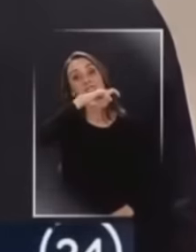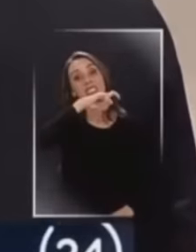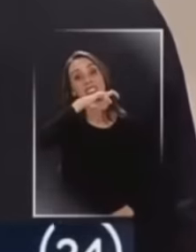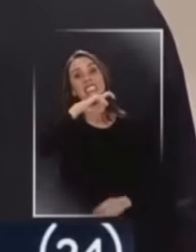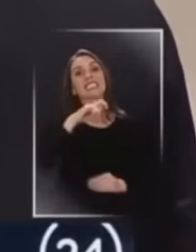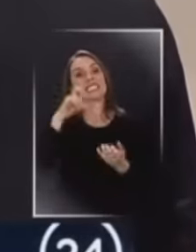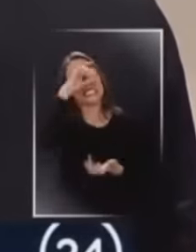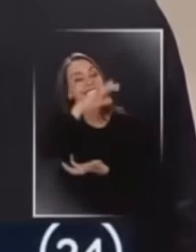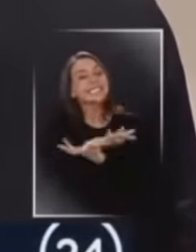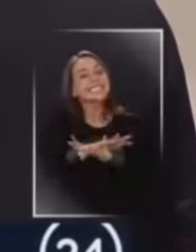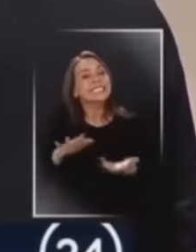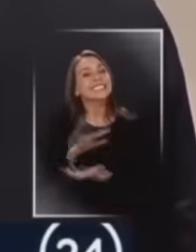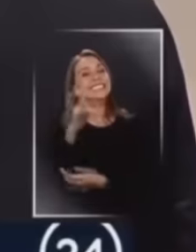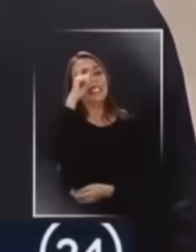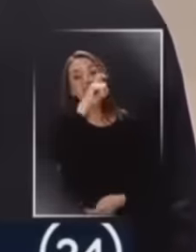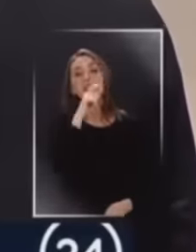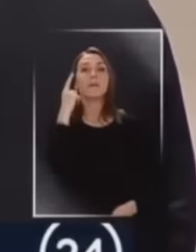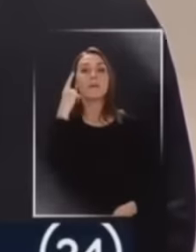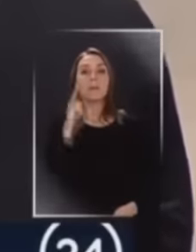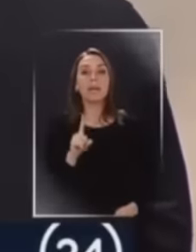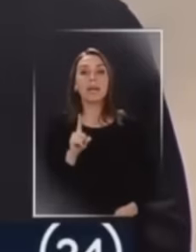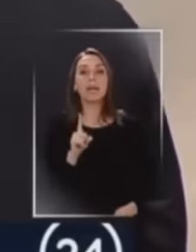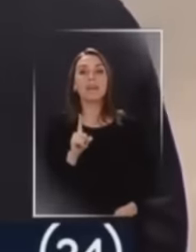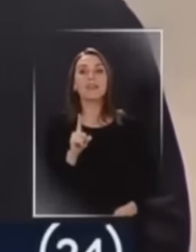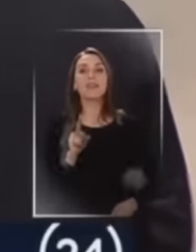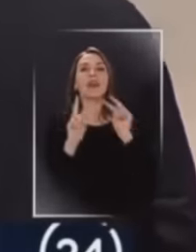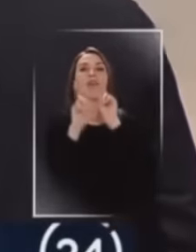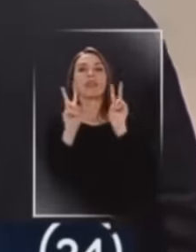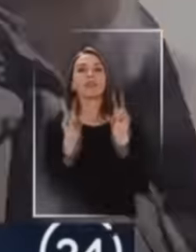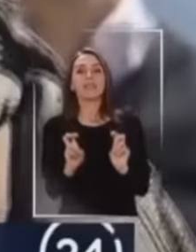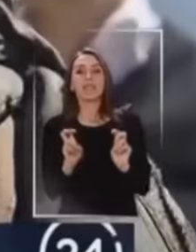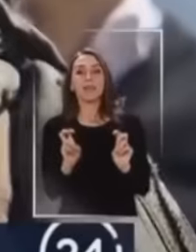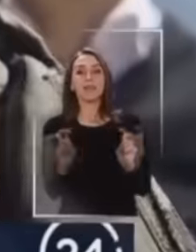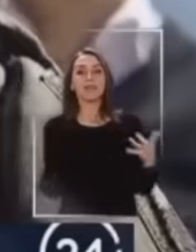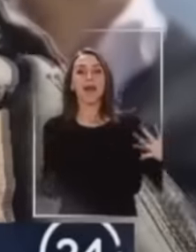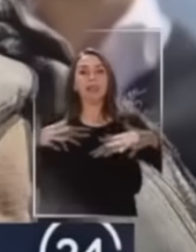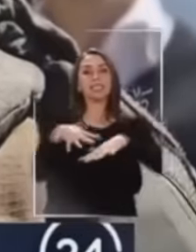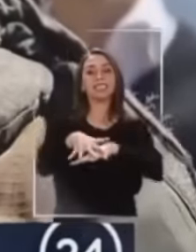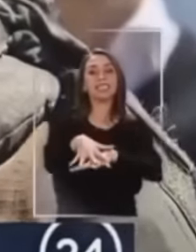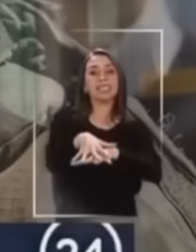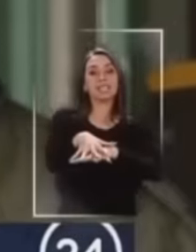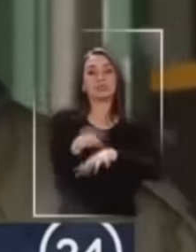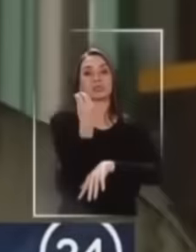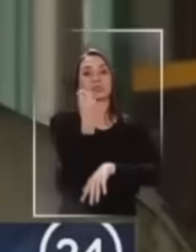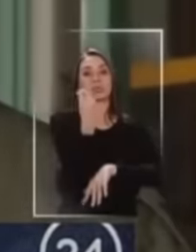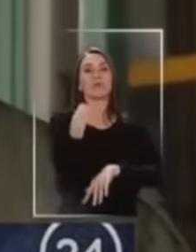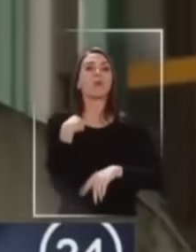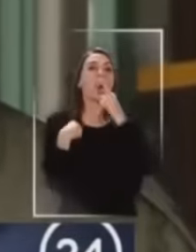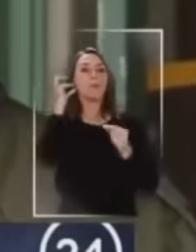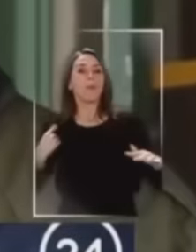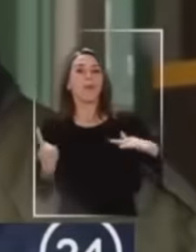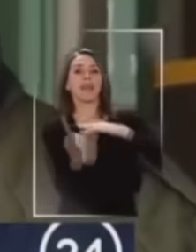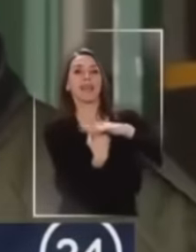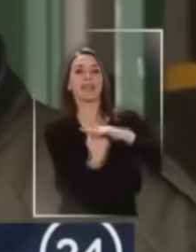su complejidad, pero no el tema de la integración fue buena. Esto es 100%